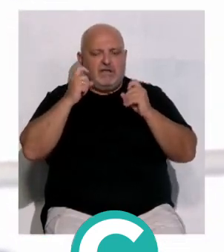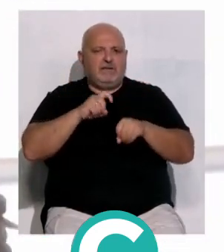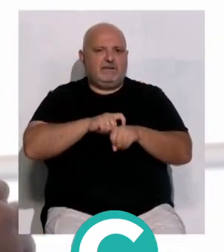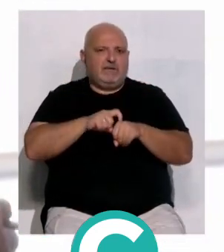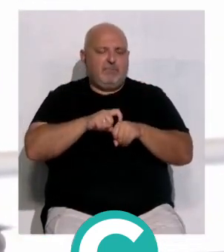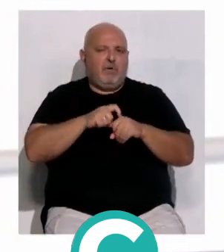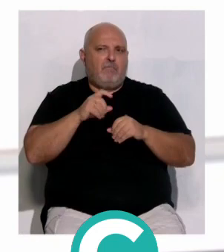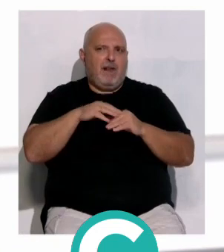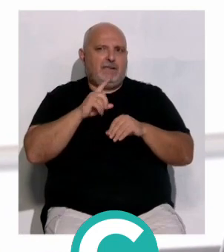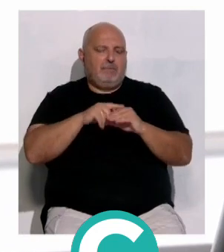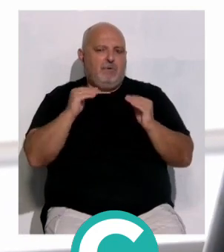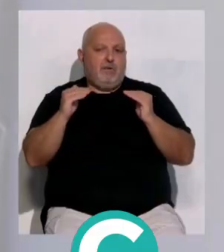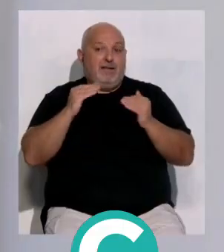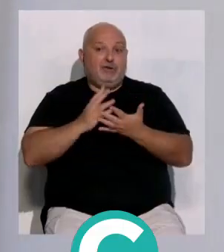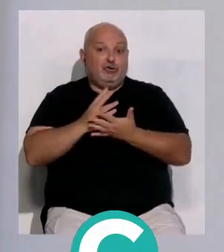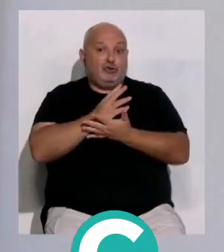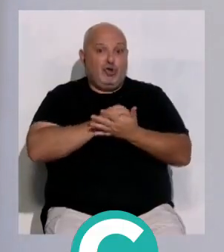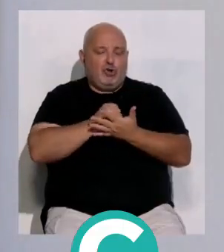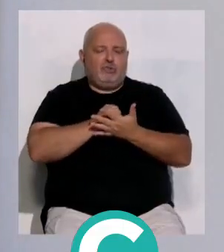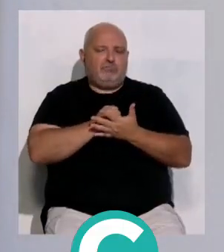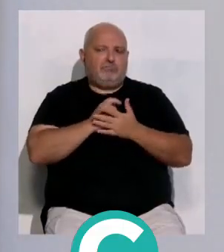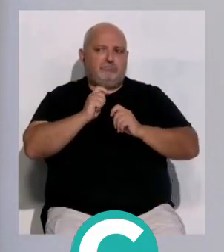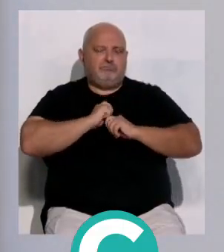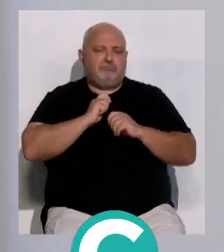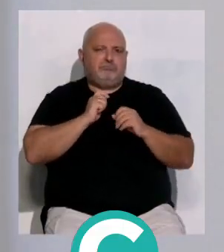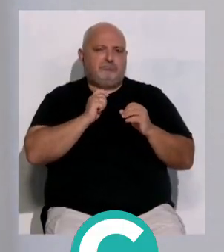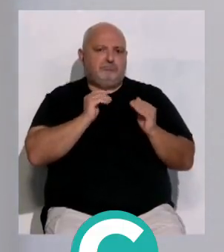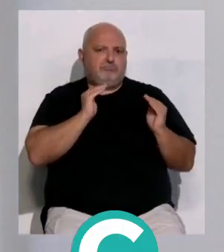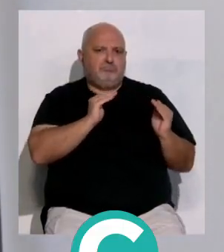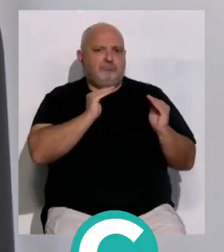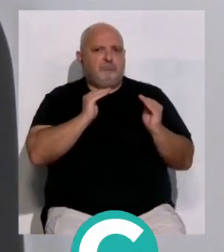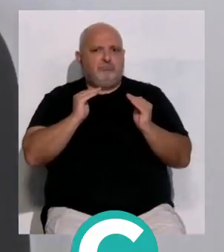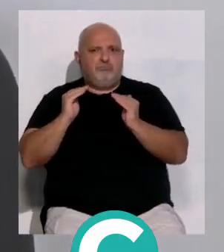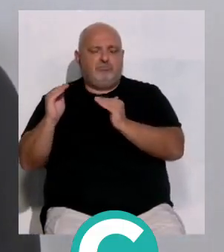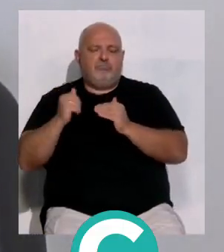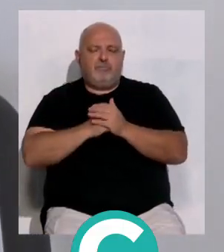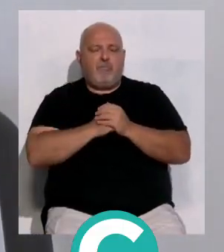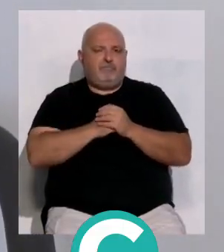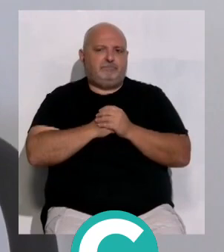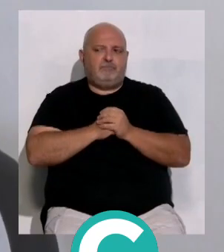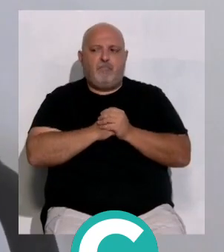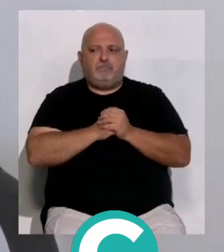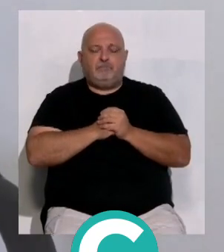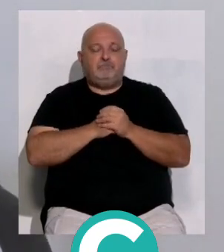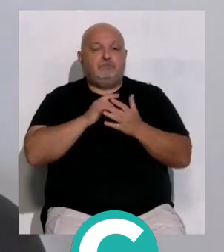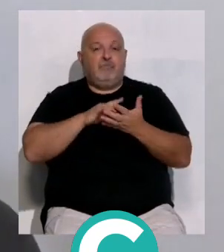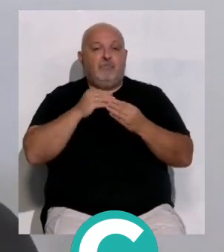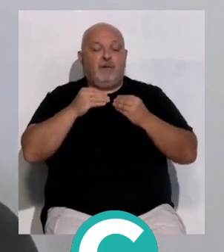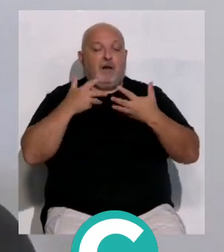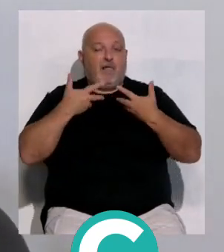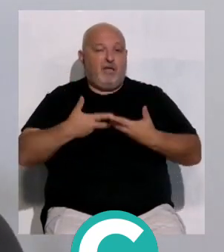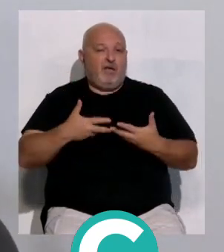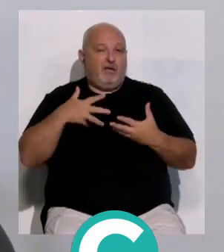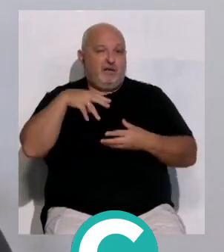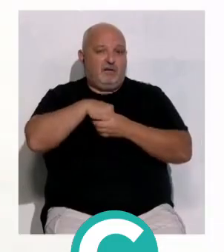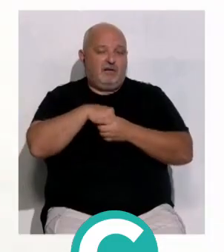tipo y el tiempo, para que todo eso dé una dosificación y una planificación de ejercicio terapéutico. La sesión de relajación, como